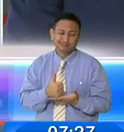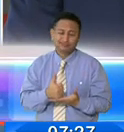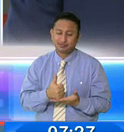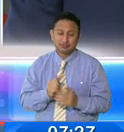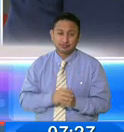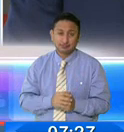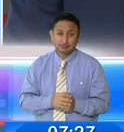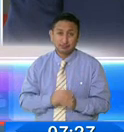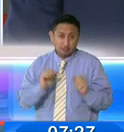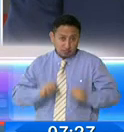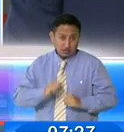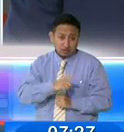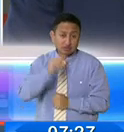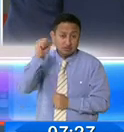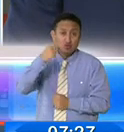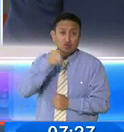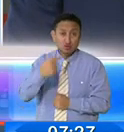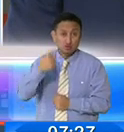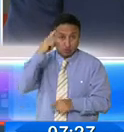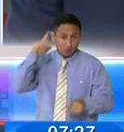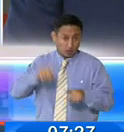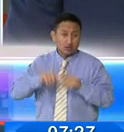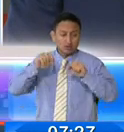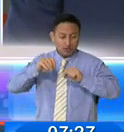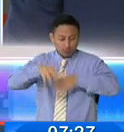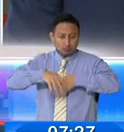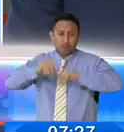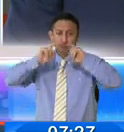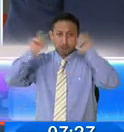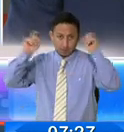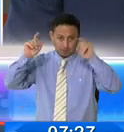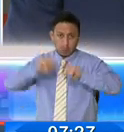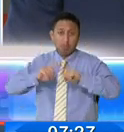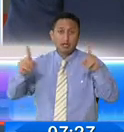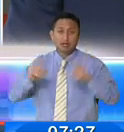derecho de manifestarse. Sin embargo, yo creo que